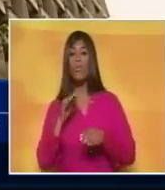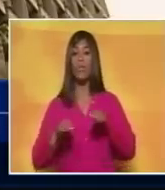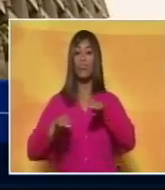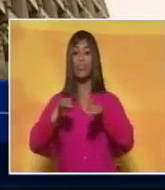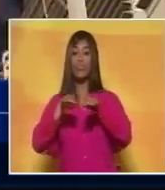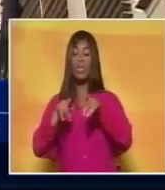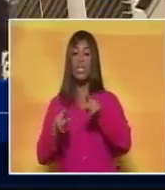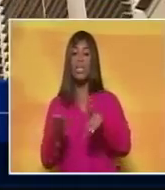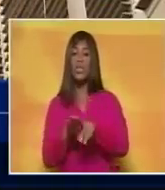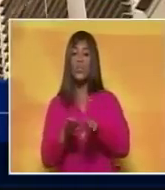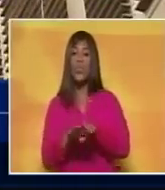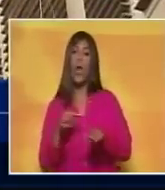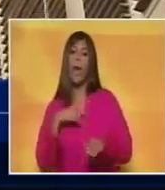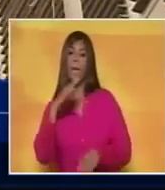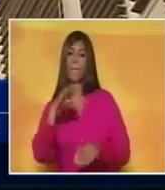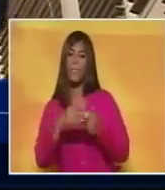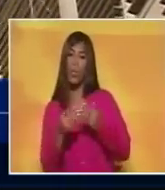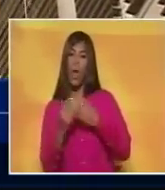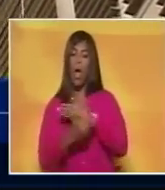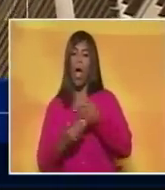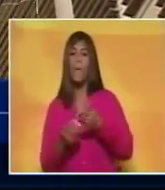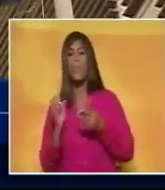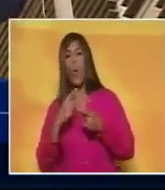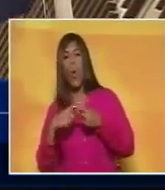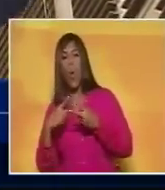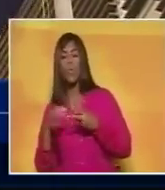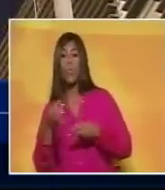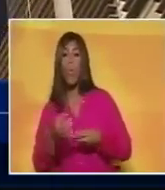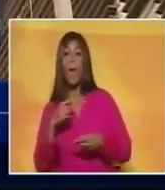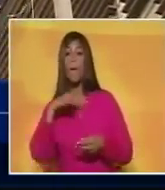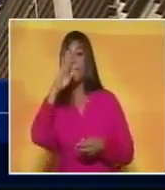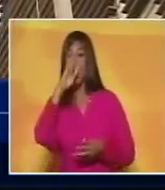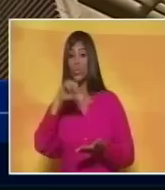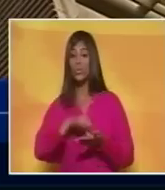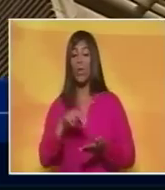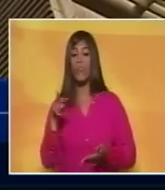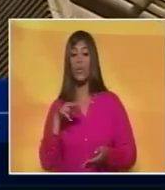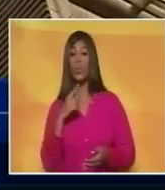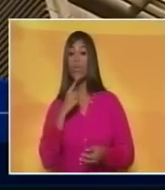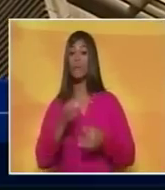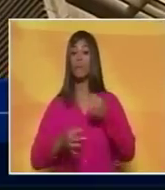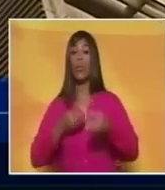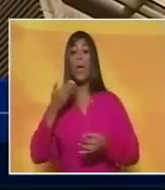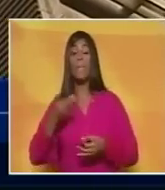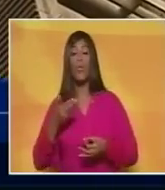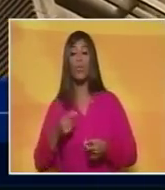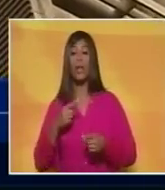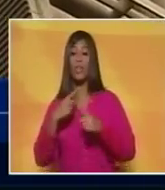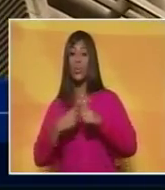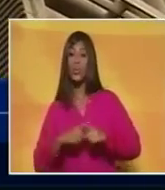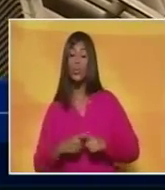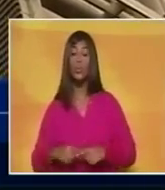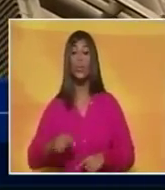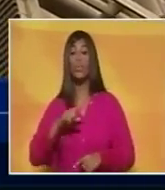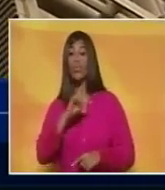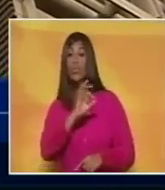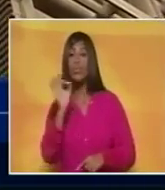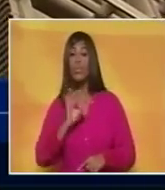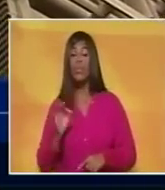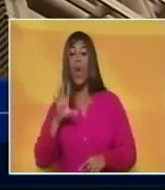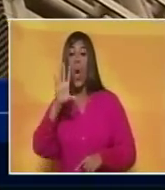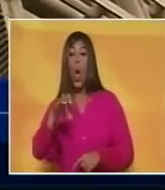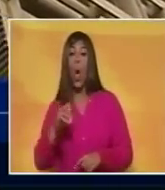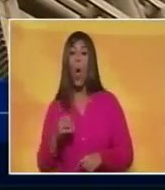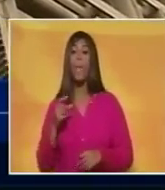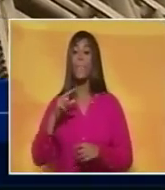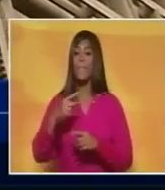operación cambiaria ejecutada. El Banco Central de Venezuela destacó la obligación de registrar diariamente las transacciones de compra y